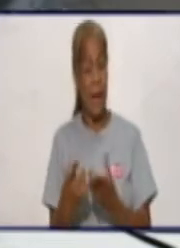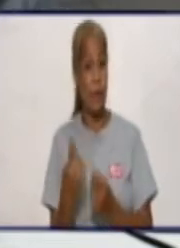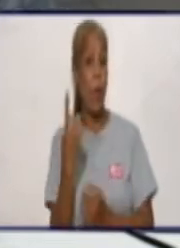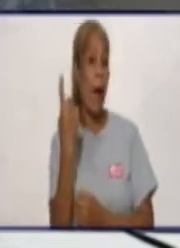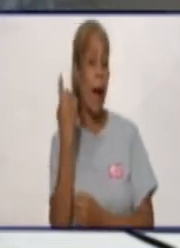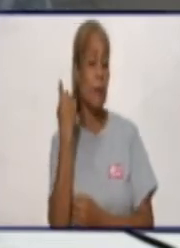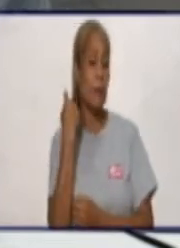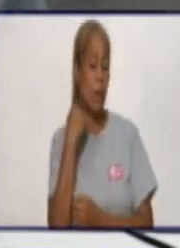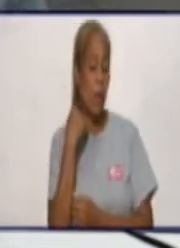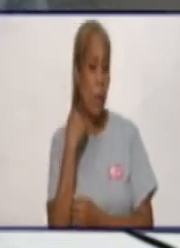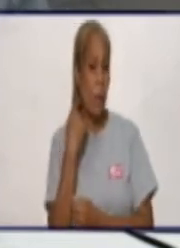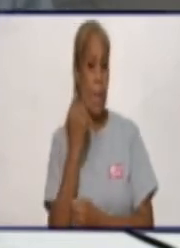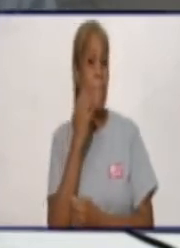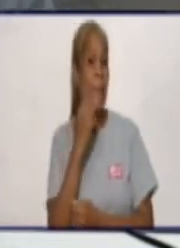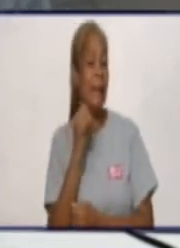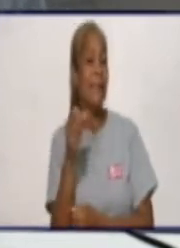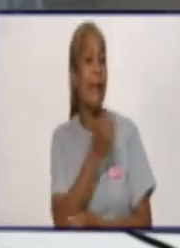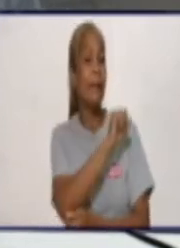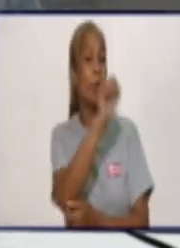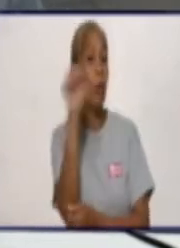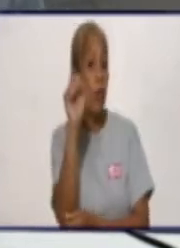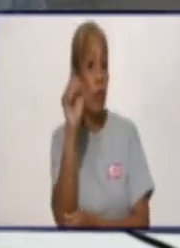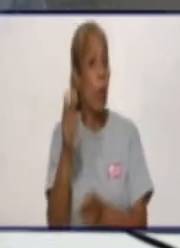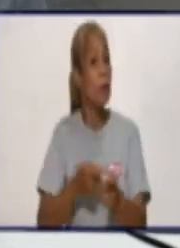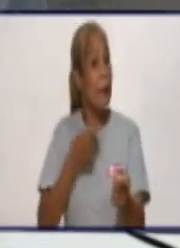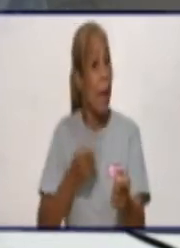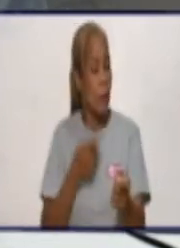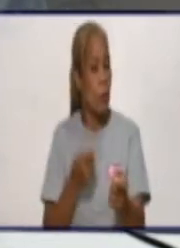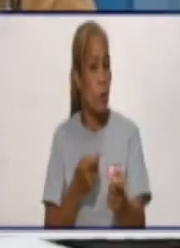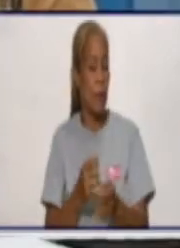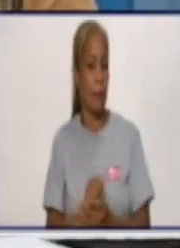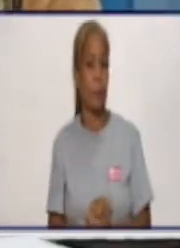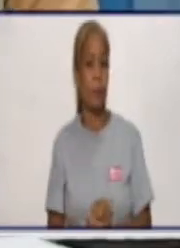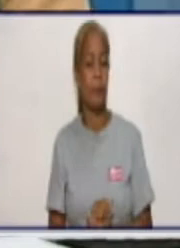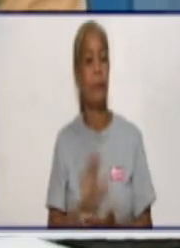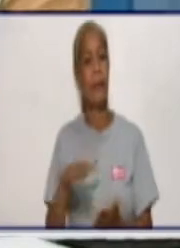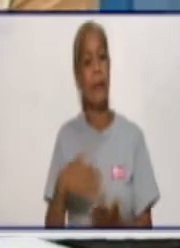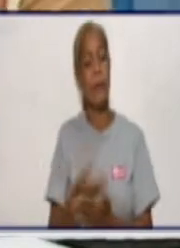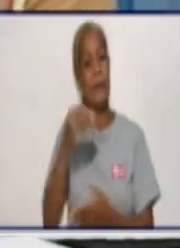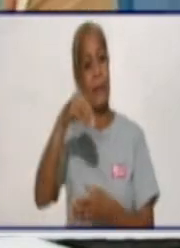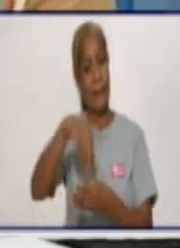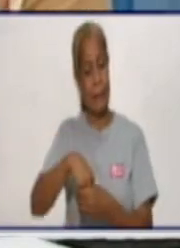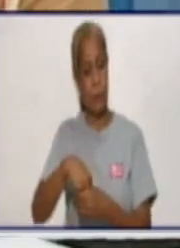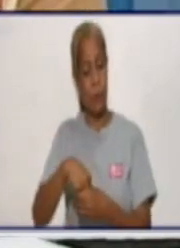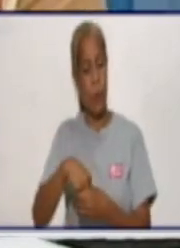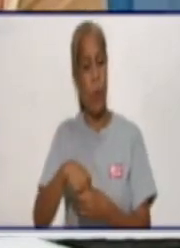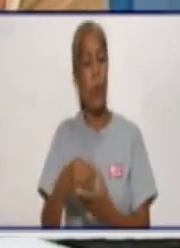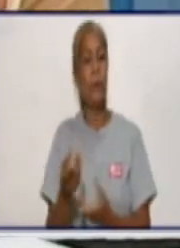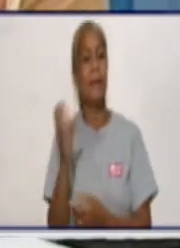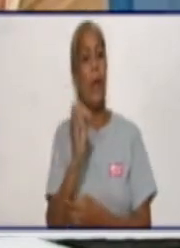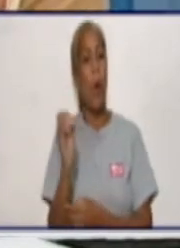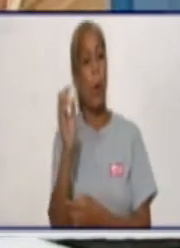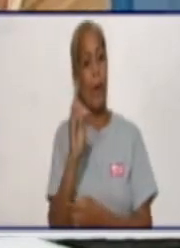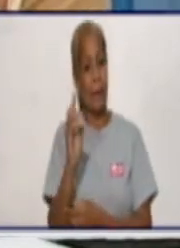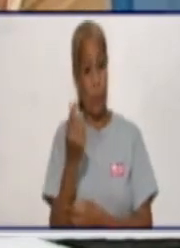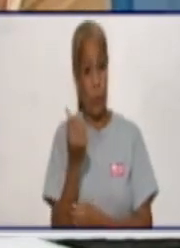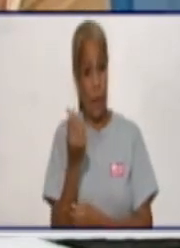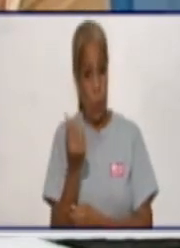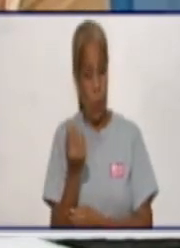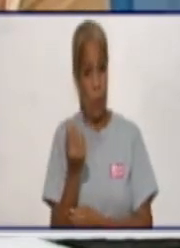de logro y este es un ejemplo muy concreto de dentro de los sectores de la economía gobernador uno de los sectores que jugó un papel